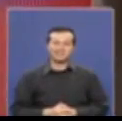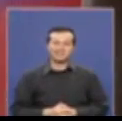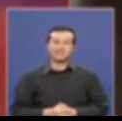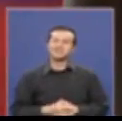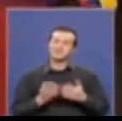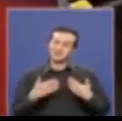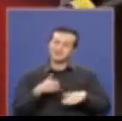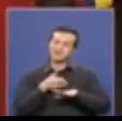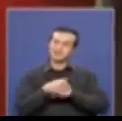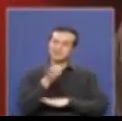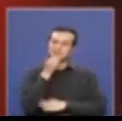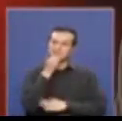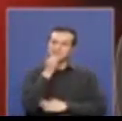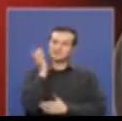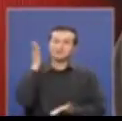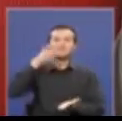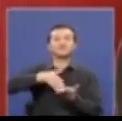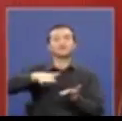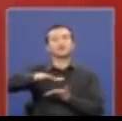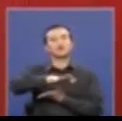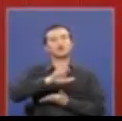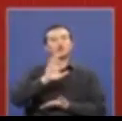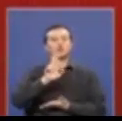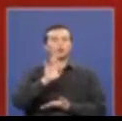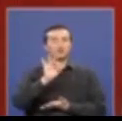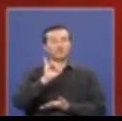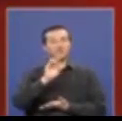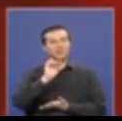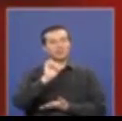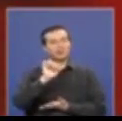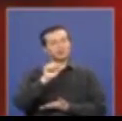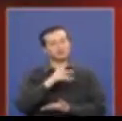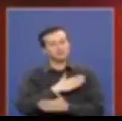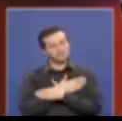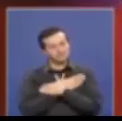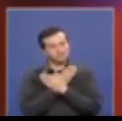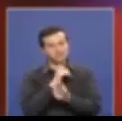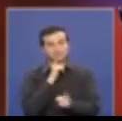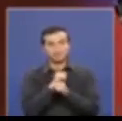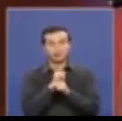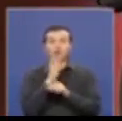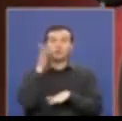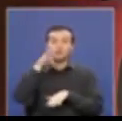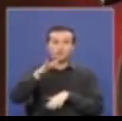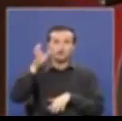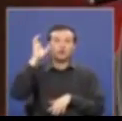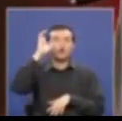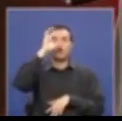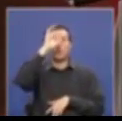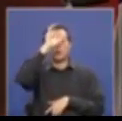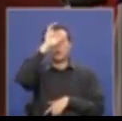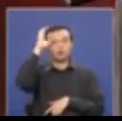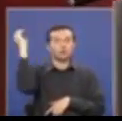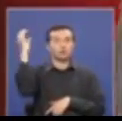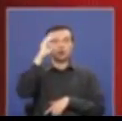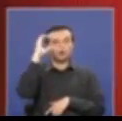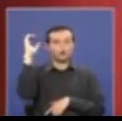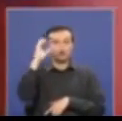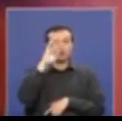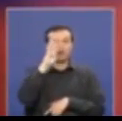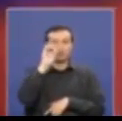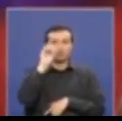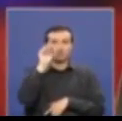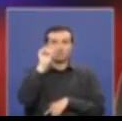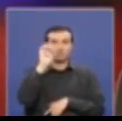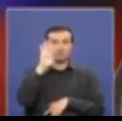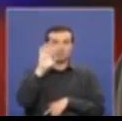luego del desayuno, avanzamos hasta Tufiño. Un gran abrazo a los compañeros de Tufiño. Incluso invadimos Colombia. Entré unos 40 metros